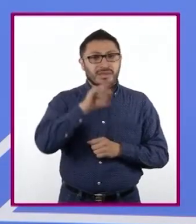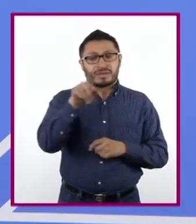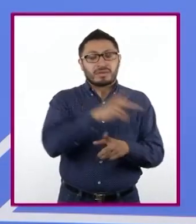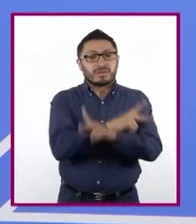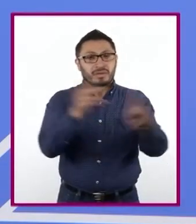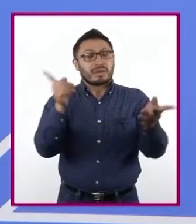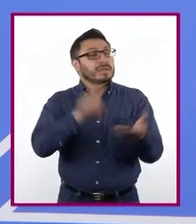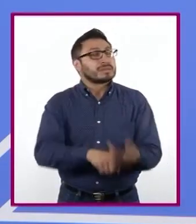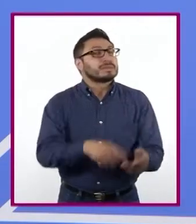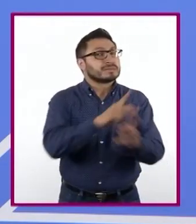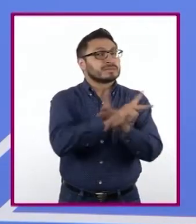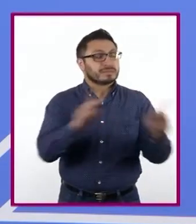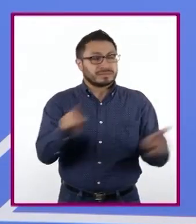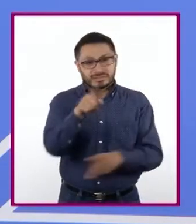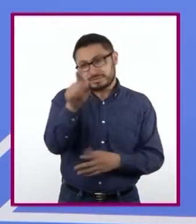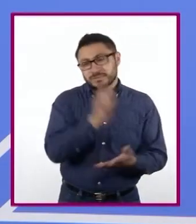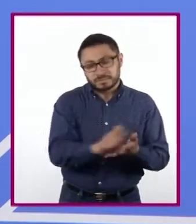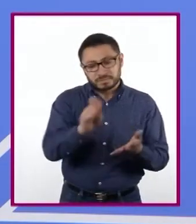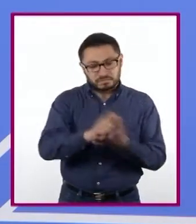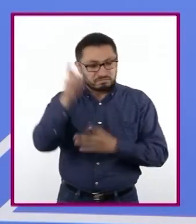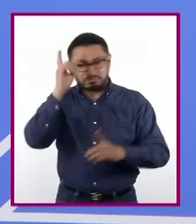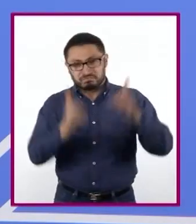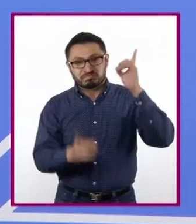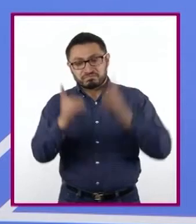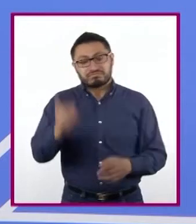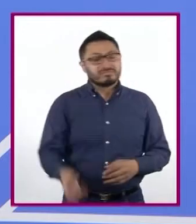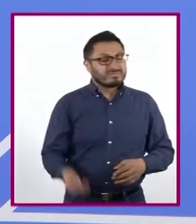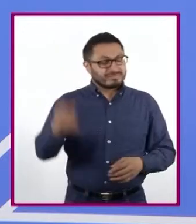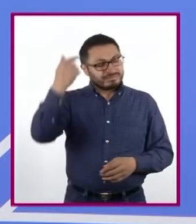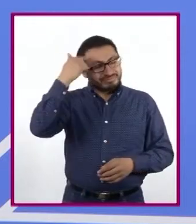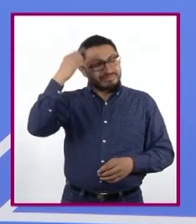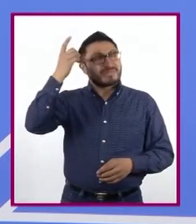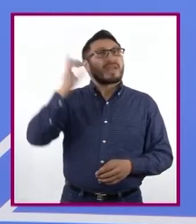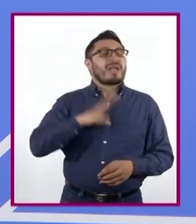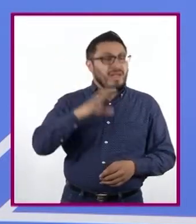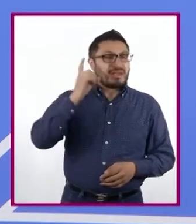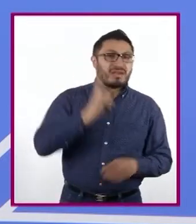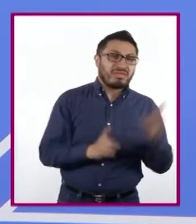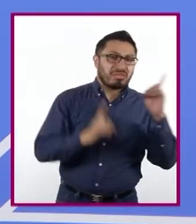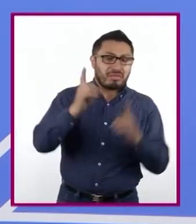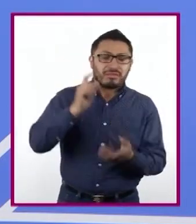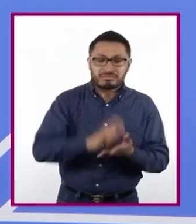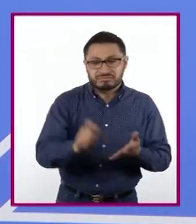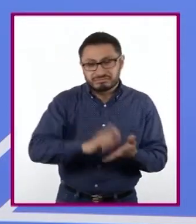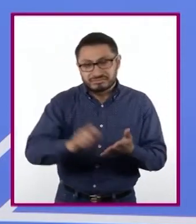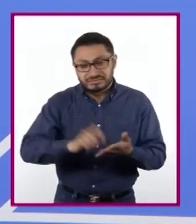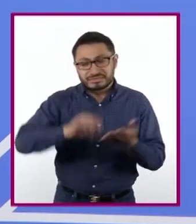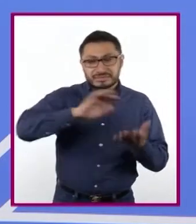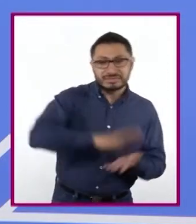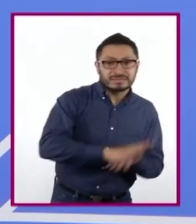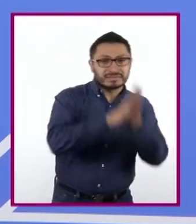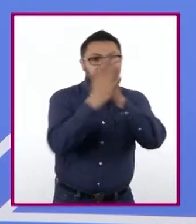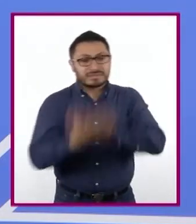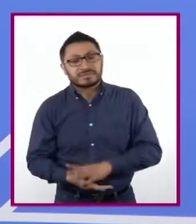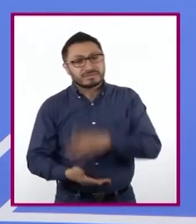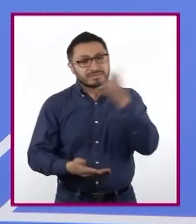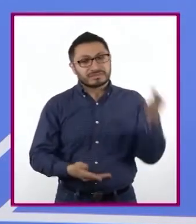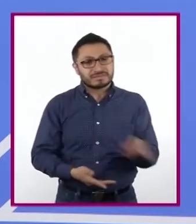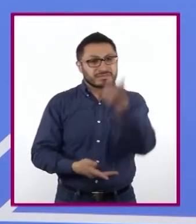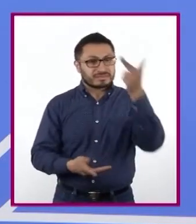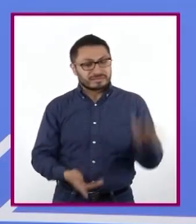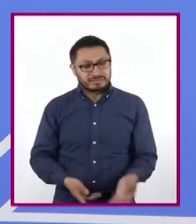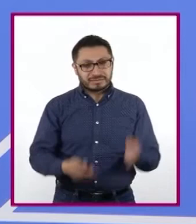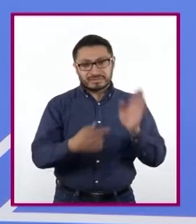audiencia, pueden anotar las dudas surgidas durante la discusión, convertirlas en preguntas